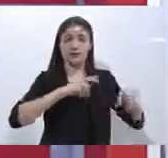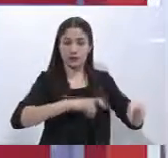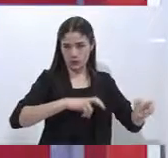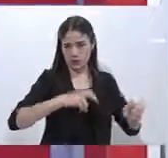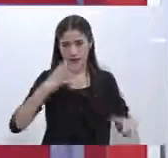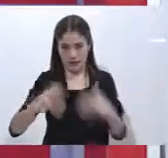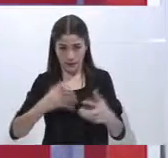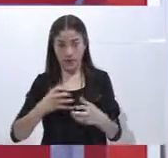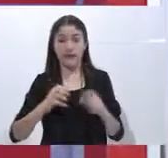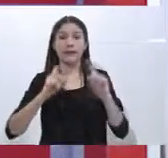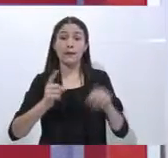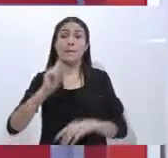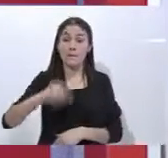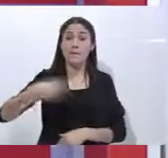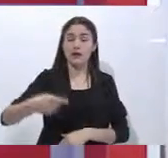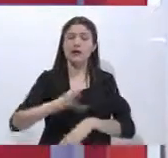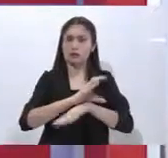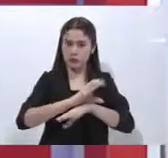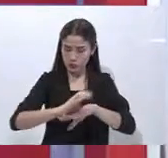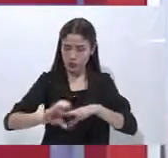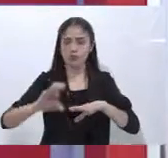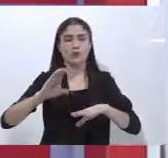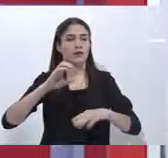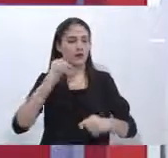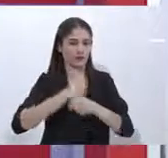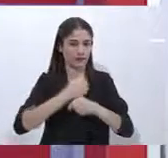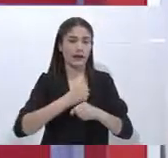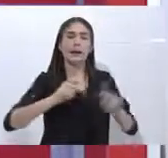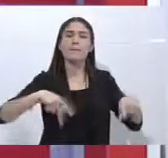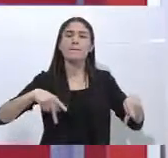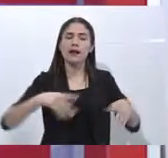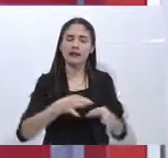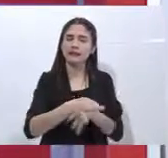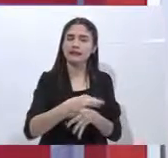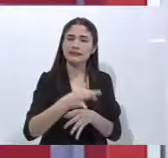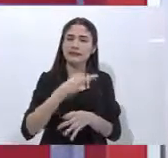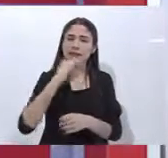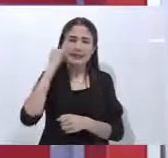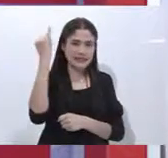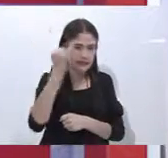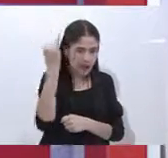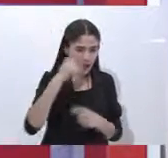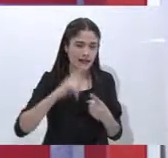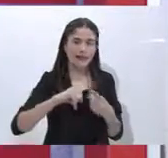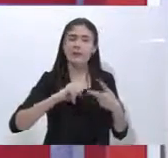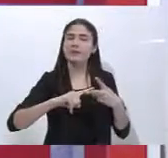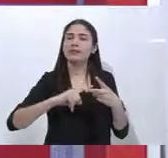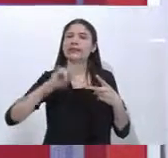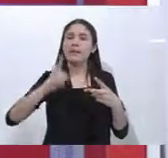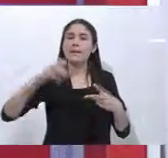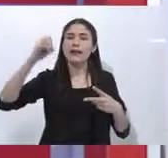mañana continúa la feria en estos espacios decimos plaza italia plaza juane o leary en la explanada de la ande